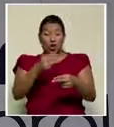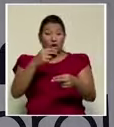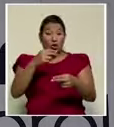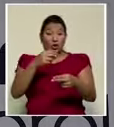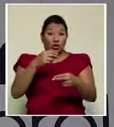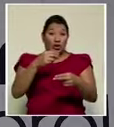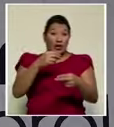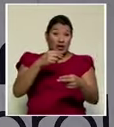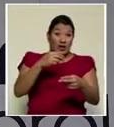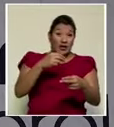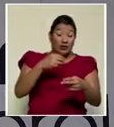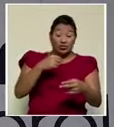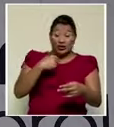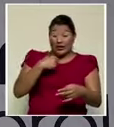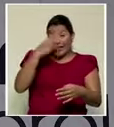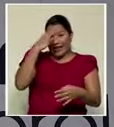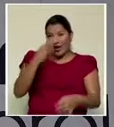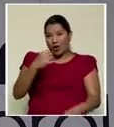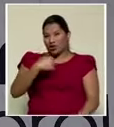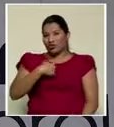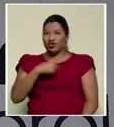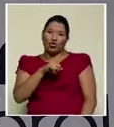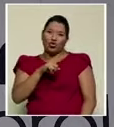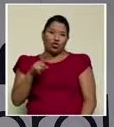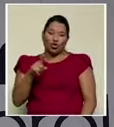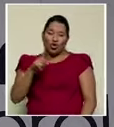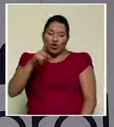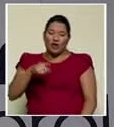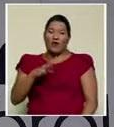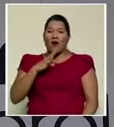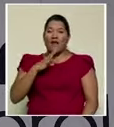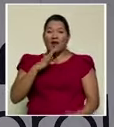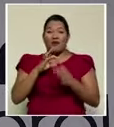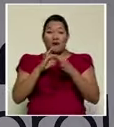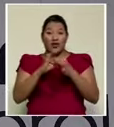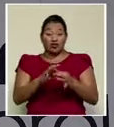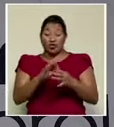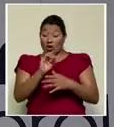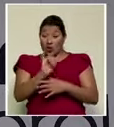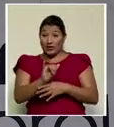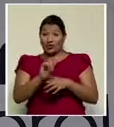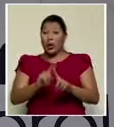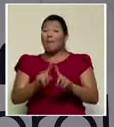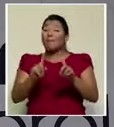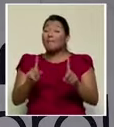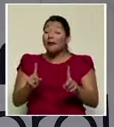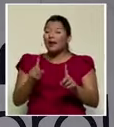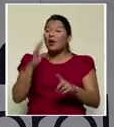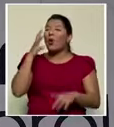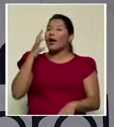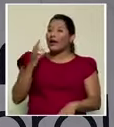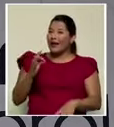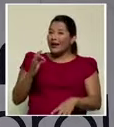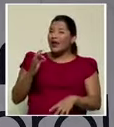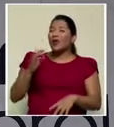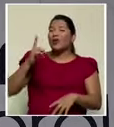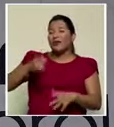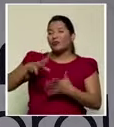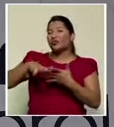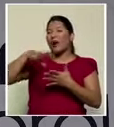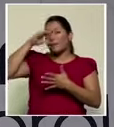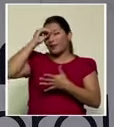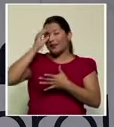mí, digamos, referirme a eso, pero sí creo que nos deja también una lección